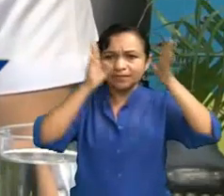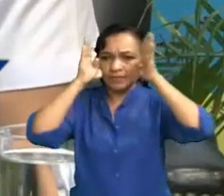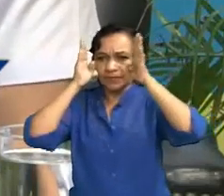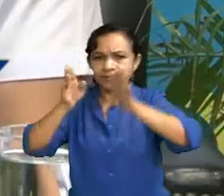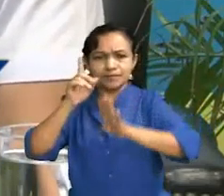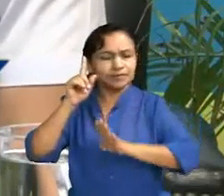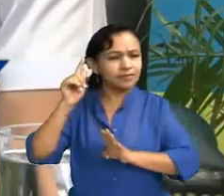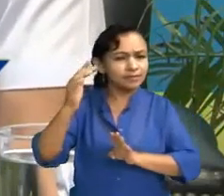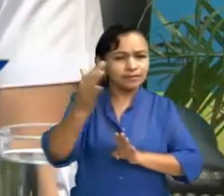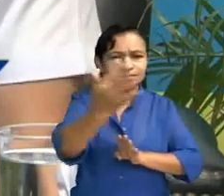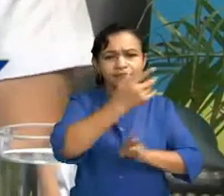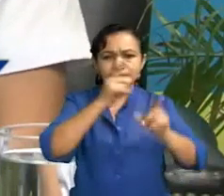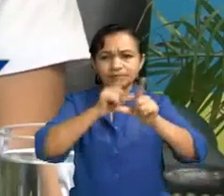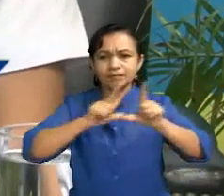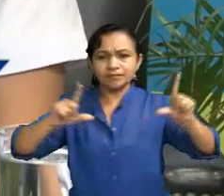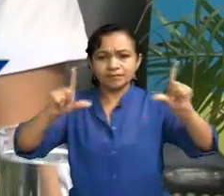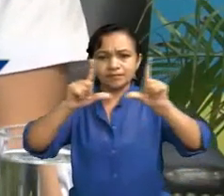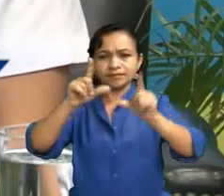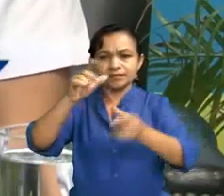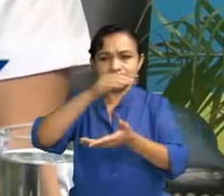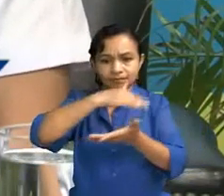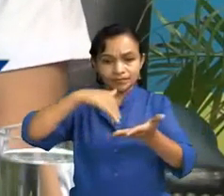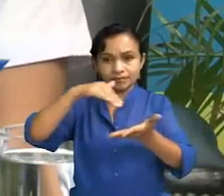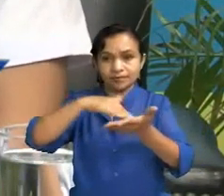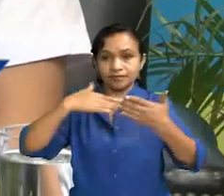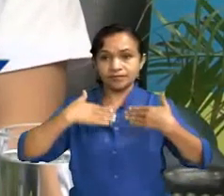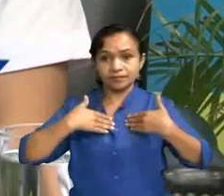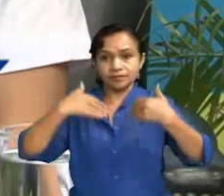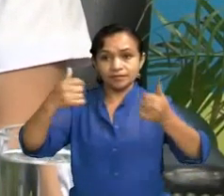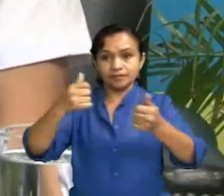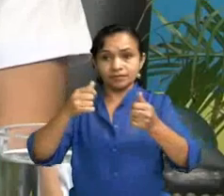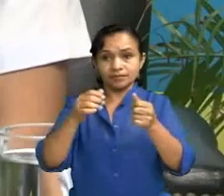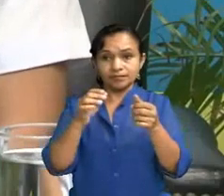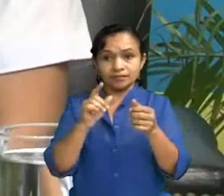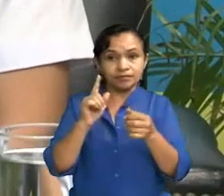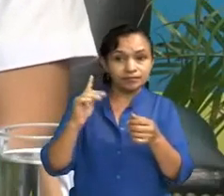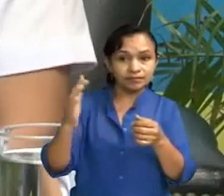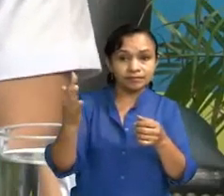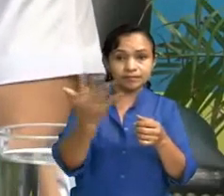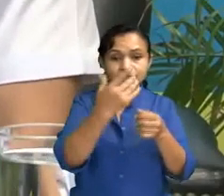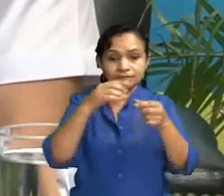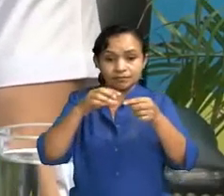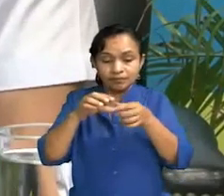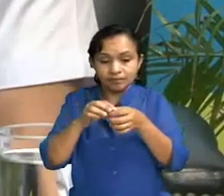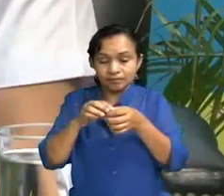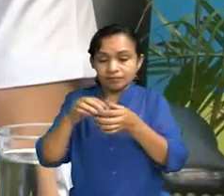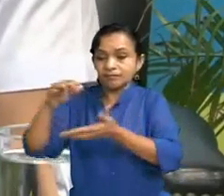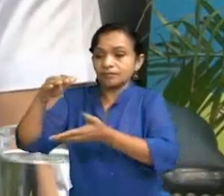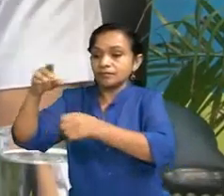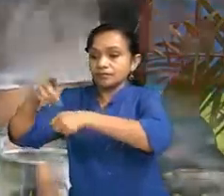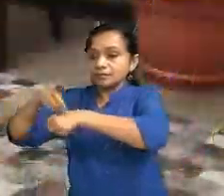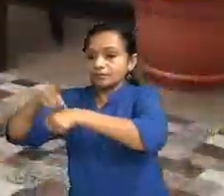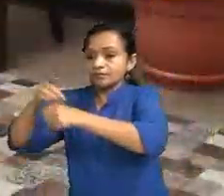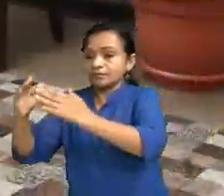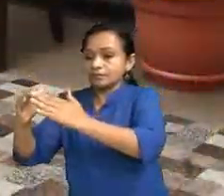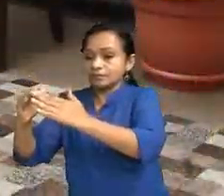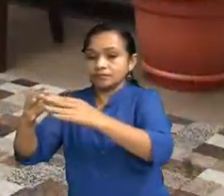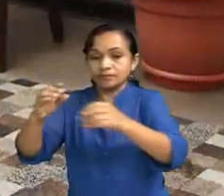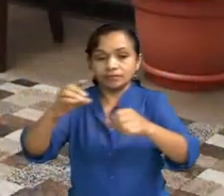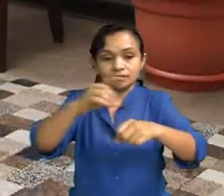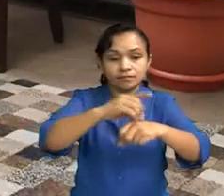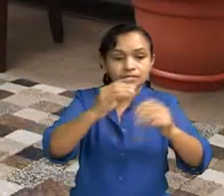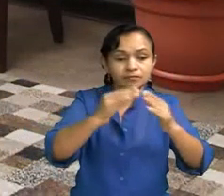lados. Está el centro de salud, que es la cabeza de todo, y están los puestos médicos. Los puestos médicos están en